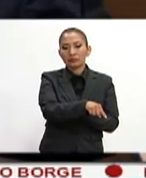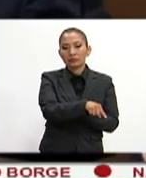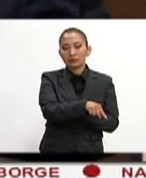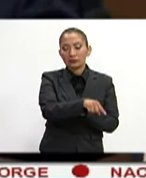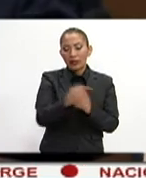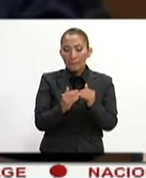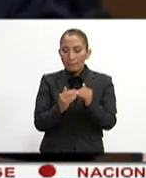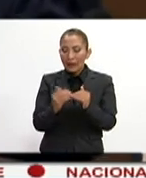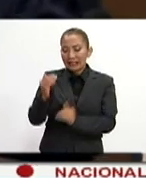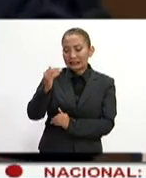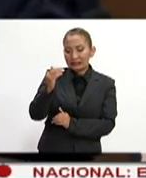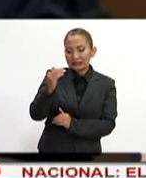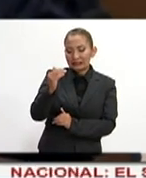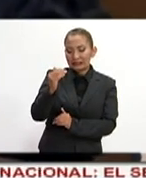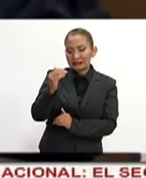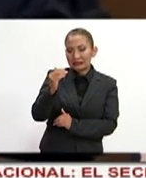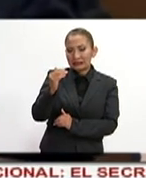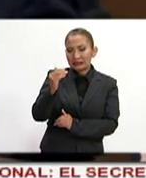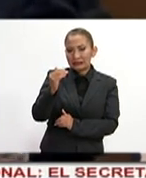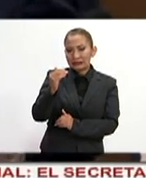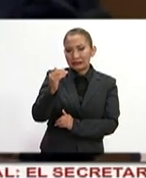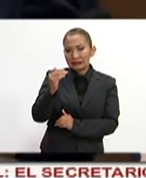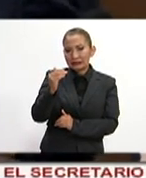se ha incrementado a